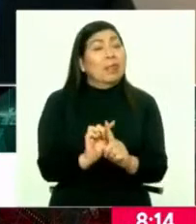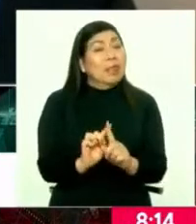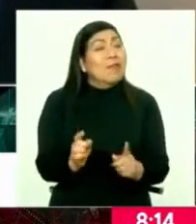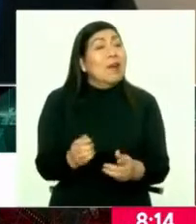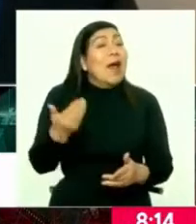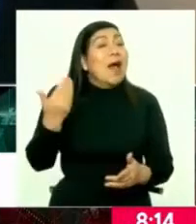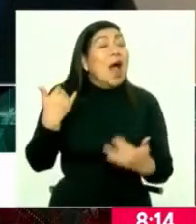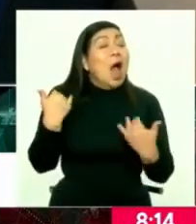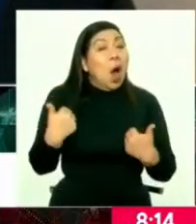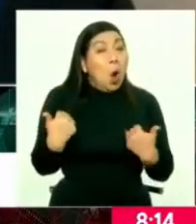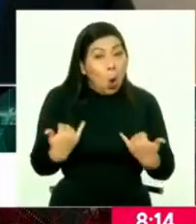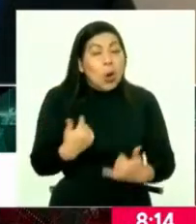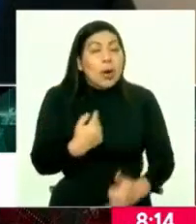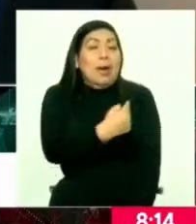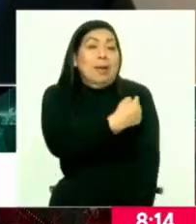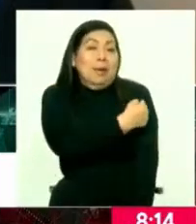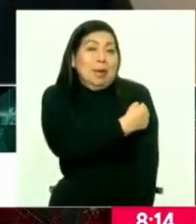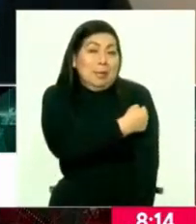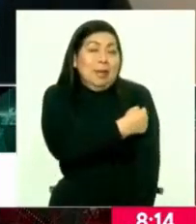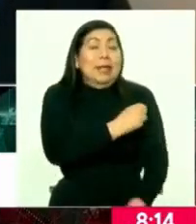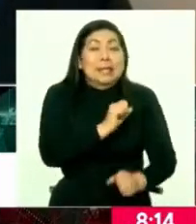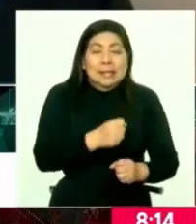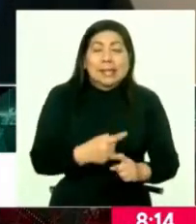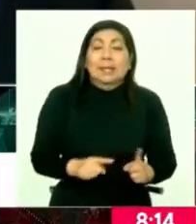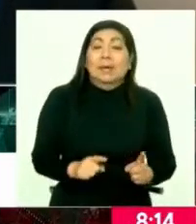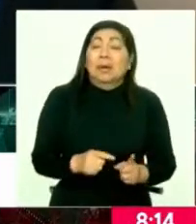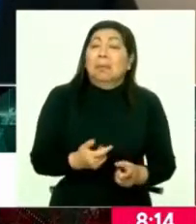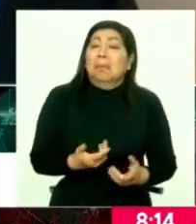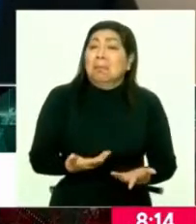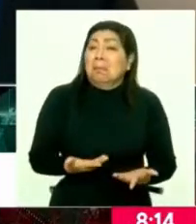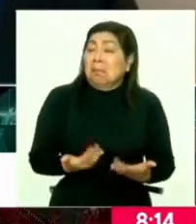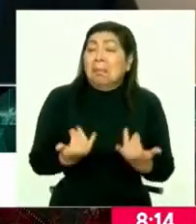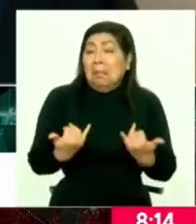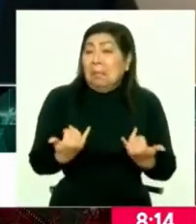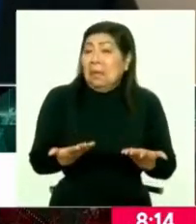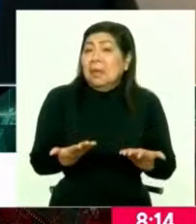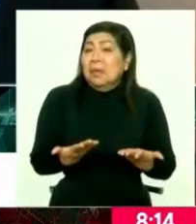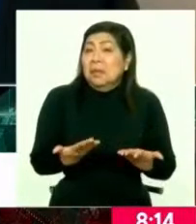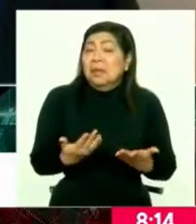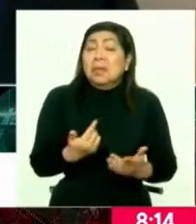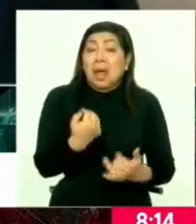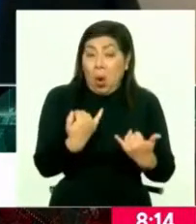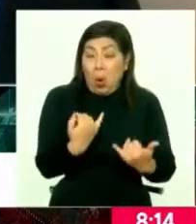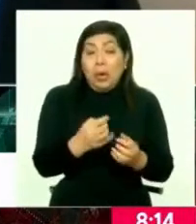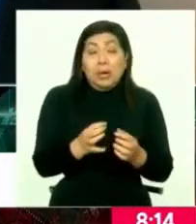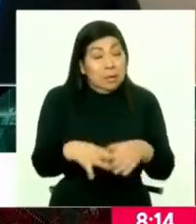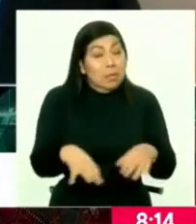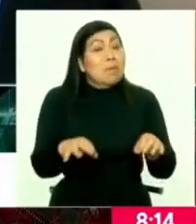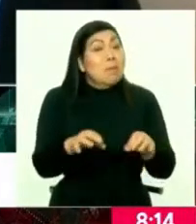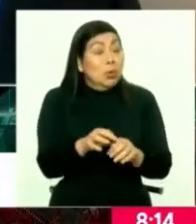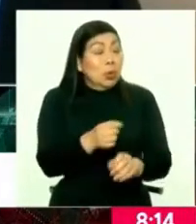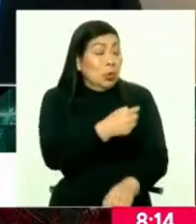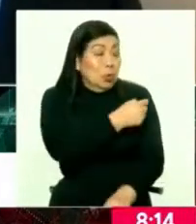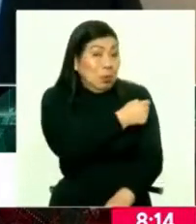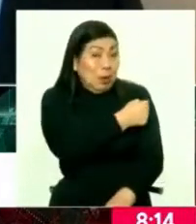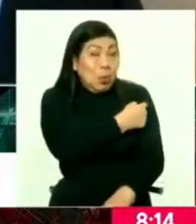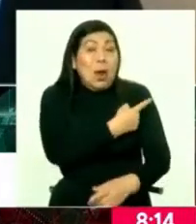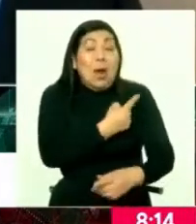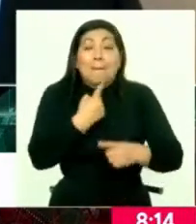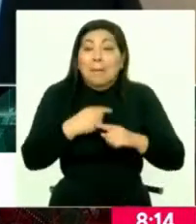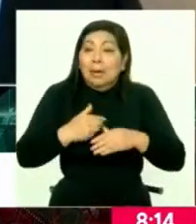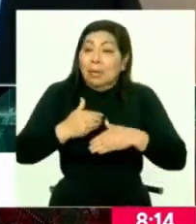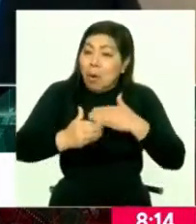distinta. Tenemos vacunas para la población pediátrica y yo creo que esta tasa de vacunación va a ir incrementándose poco a poco,